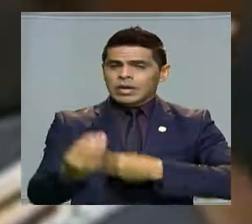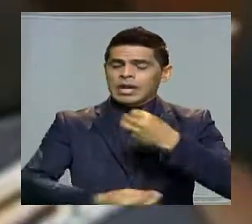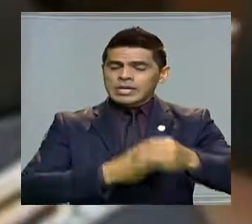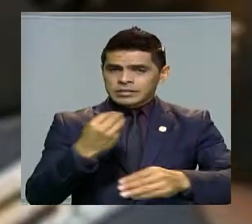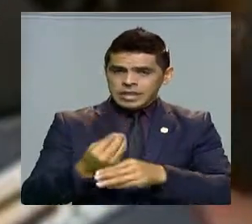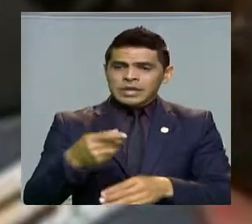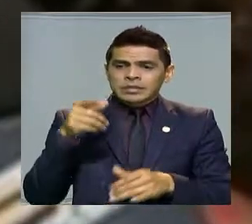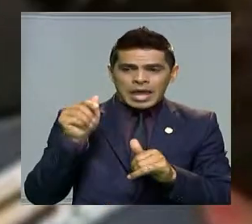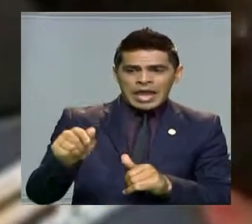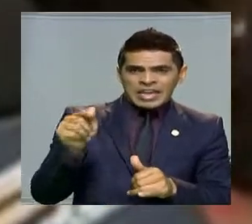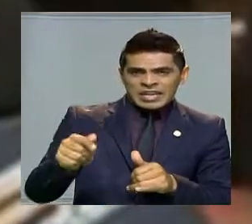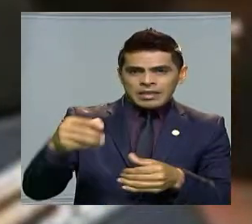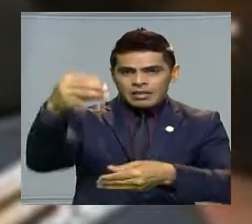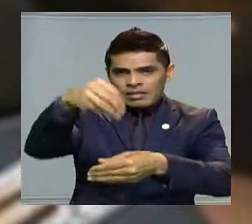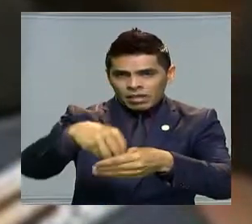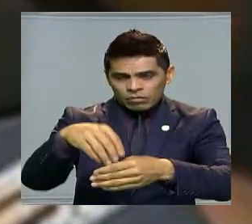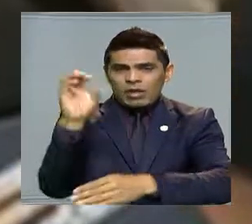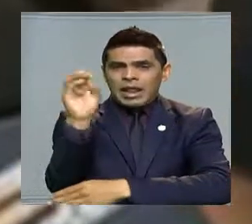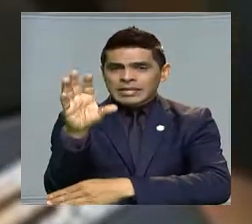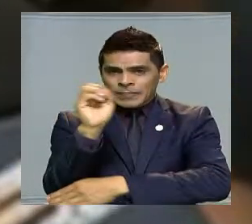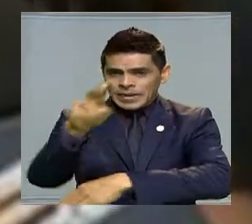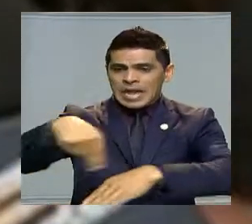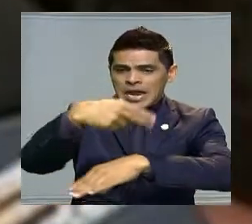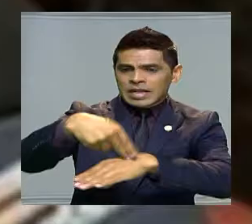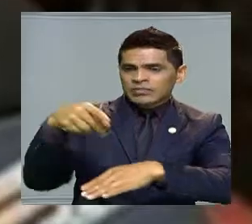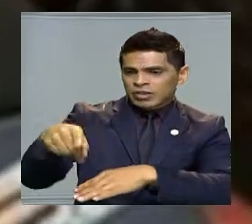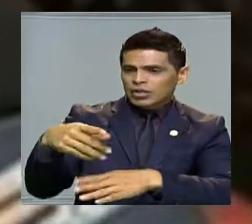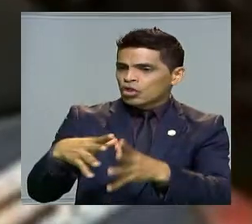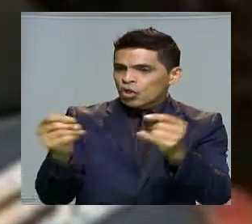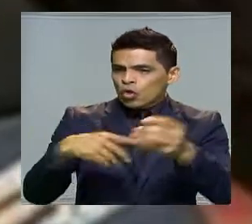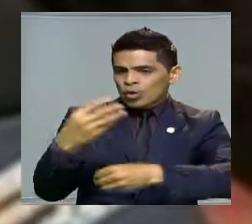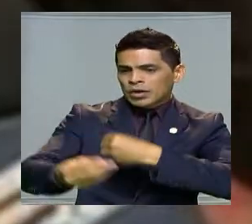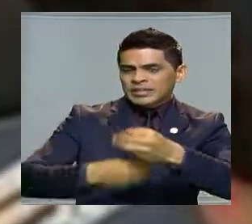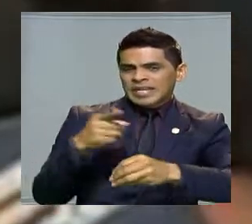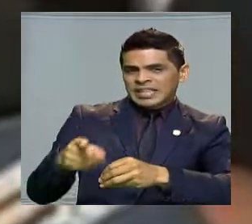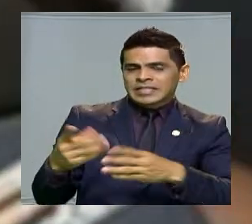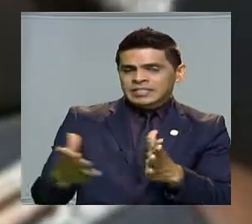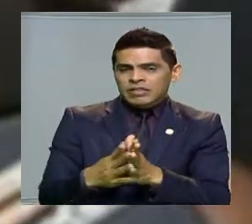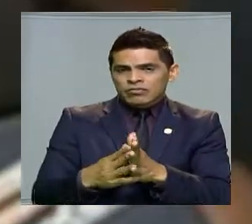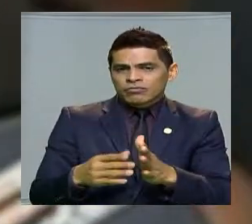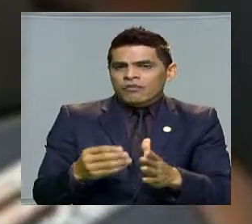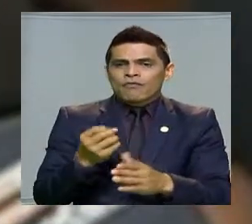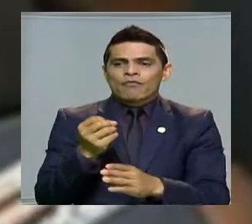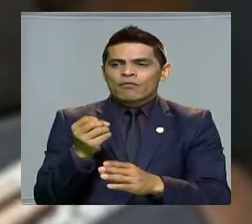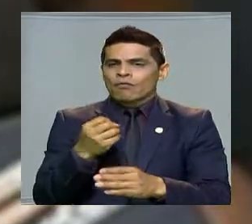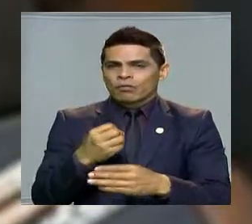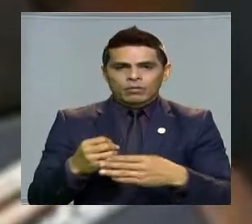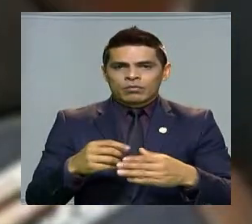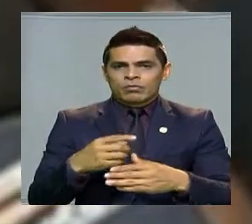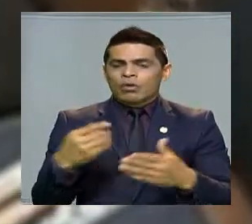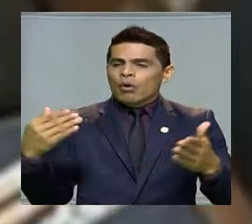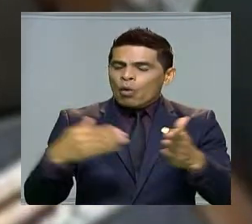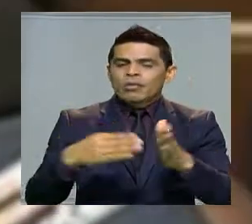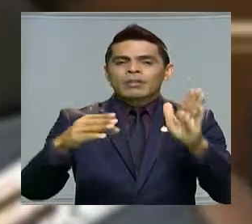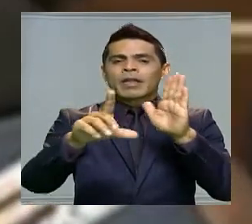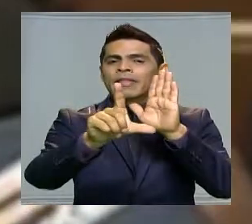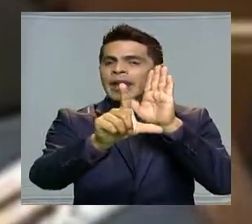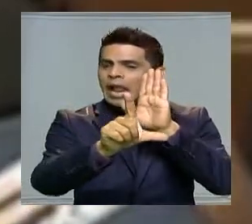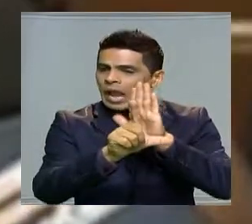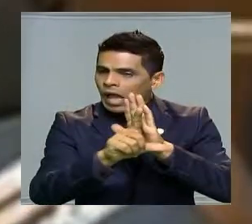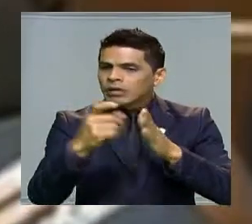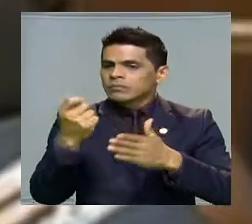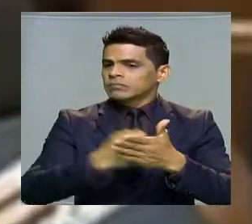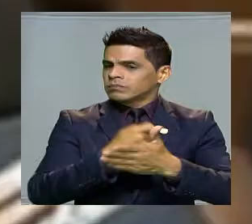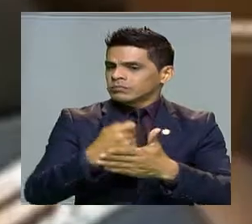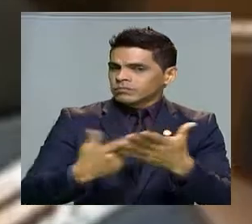desarrollando dentro de la Asamblea Nacional son totalmente nulos, ilegales. En